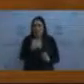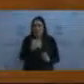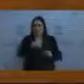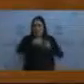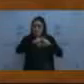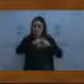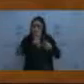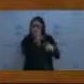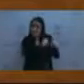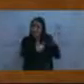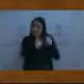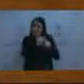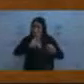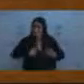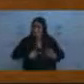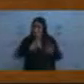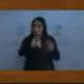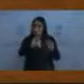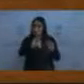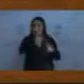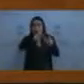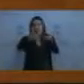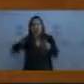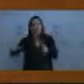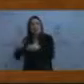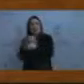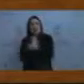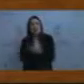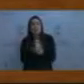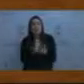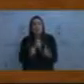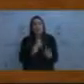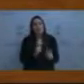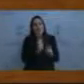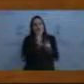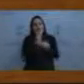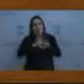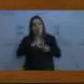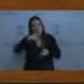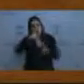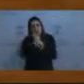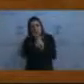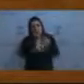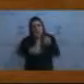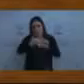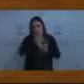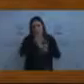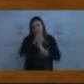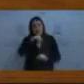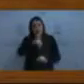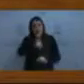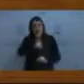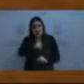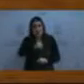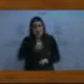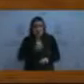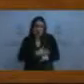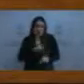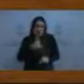como prioridad dar a todas esas personas oportunidades de empleo. Esta es